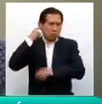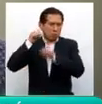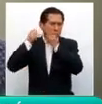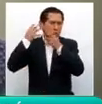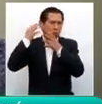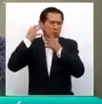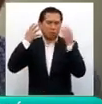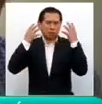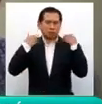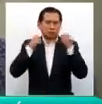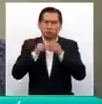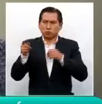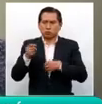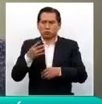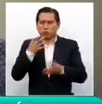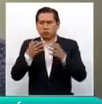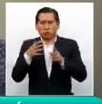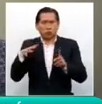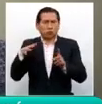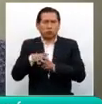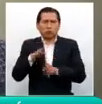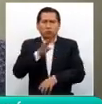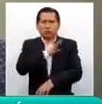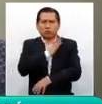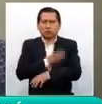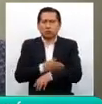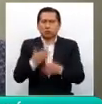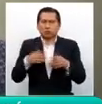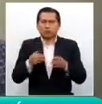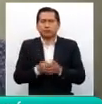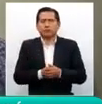muy duro recordar aquello.